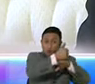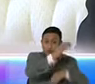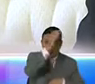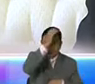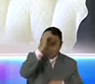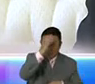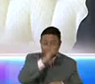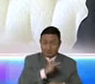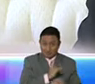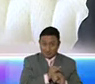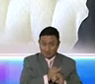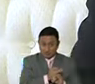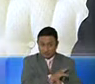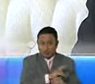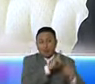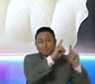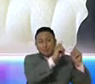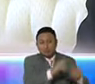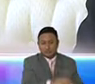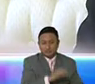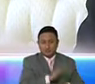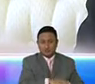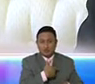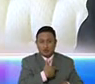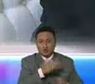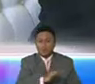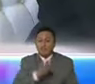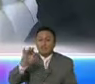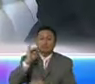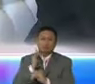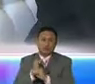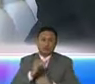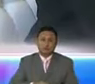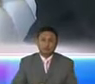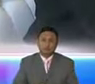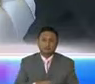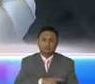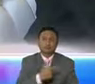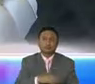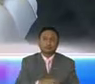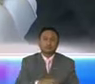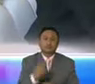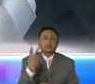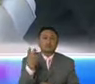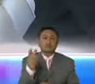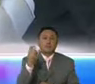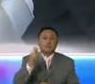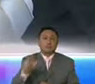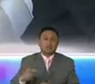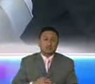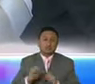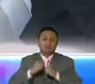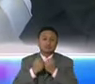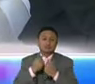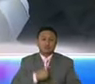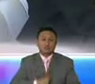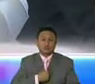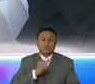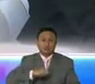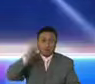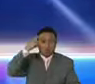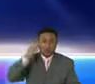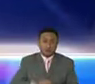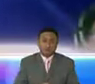Episcopal, porque yo representaría a la Iglesia. Junto a Monseñor Traves estarían 12 personas más de la sociedad civil y de